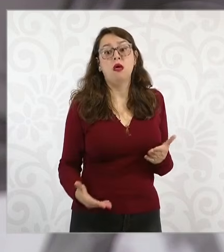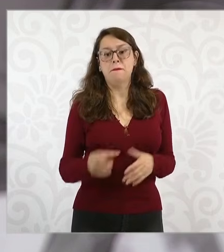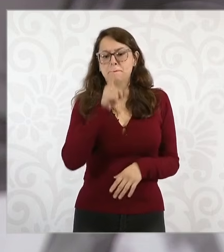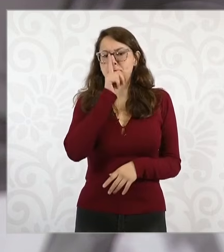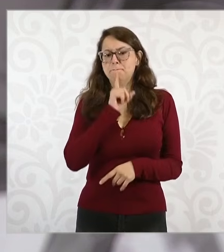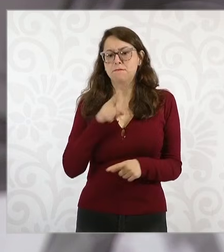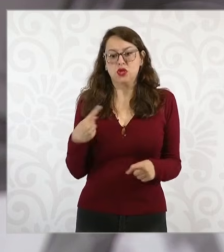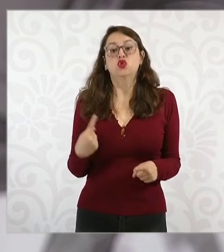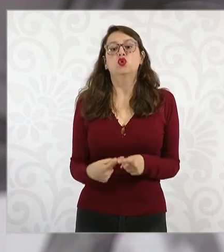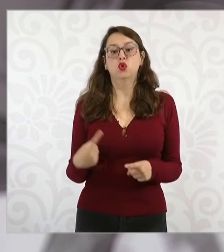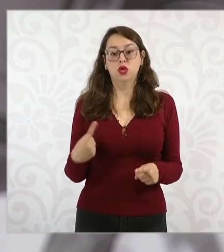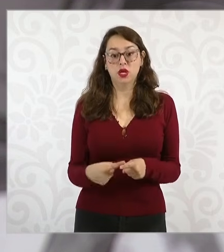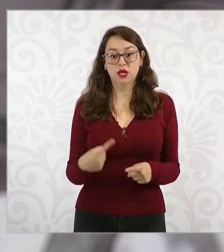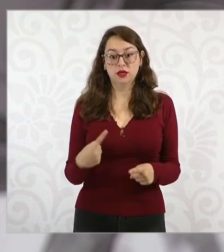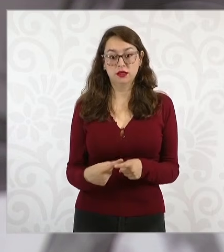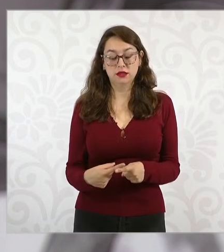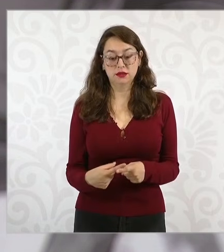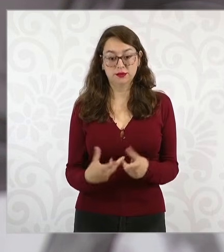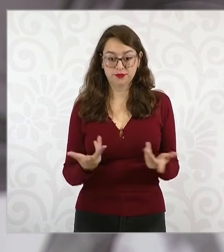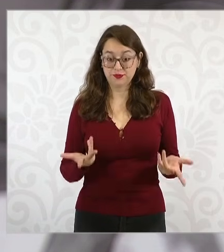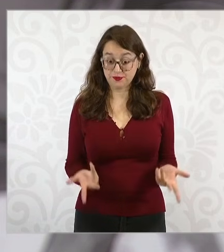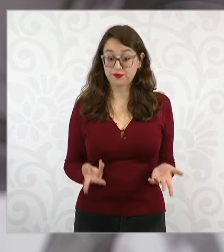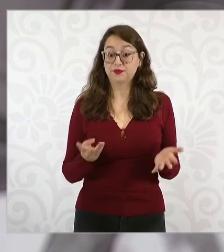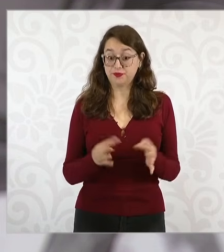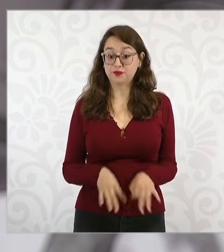Es muy relevante